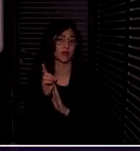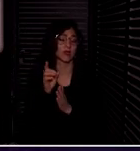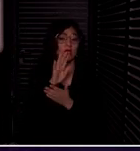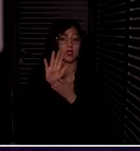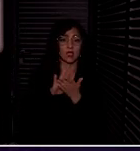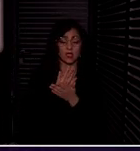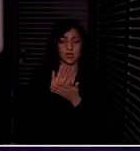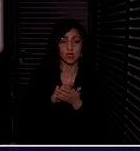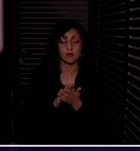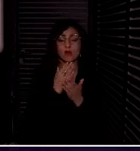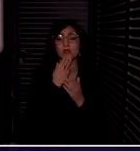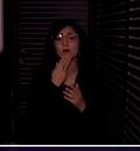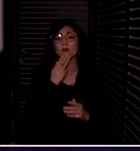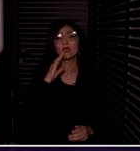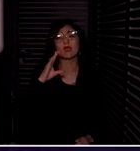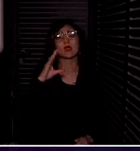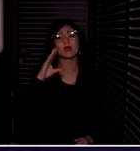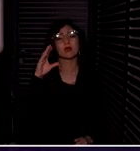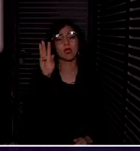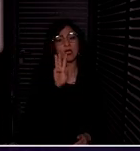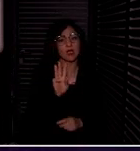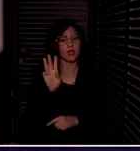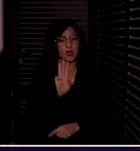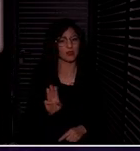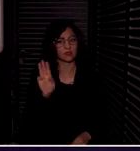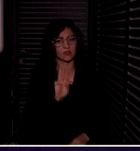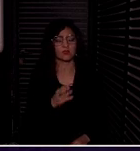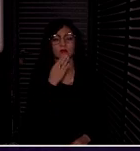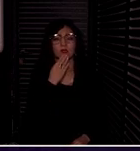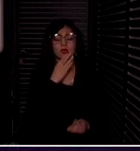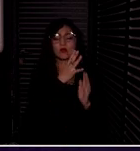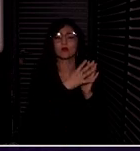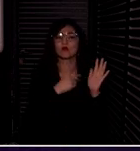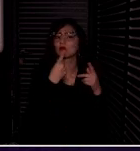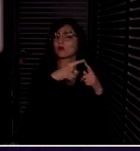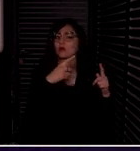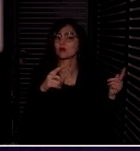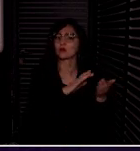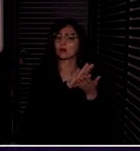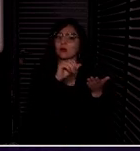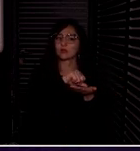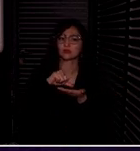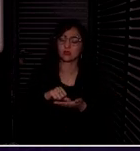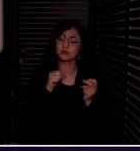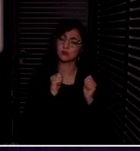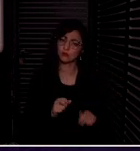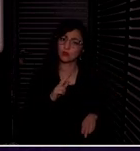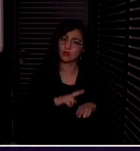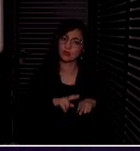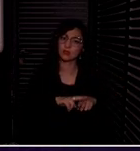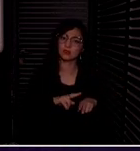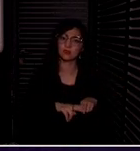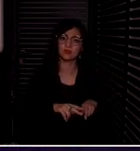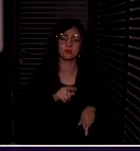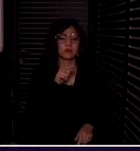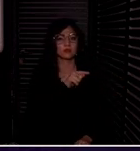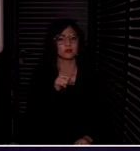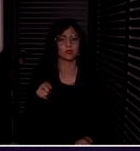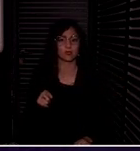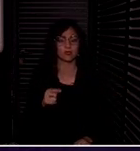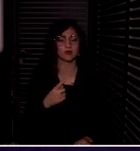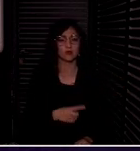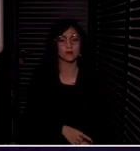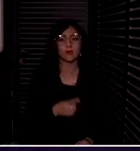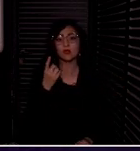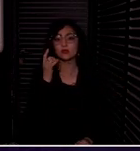pero podríamos poner otros muchos ejemplos nacionales en los que se ha podido regular. Y no estoy hablando de grandes potencias